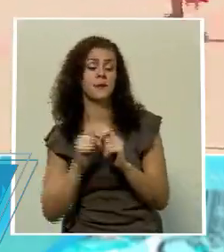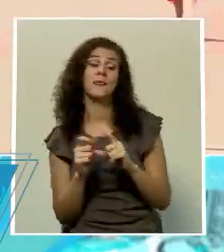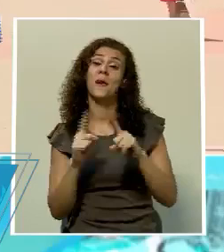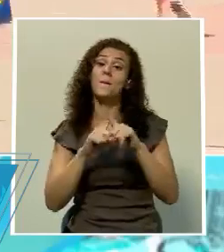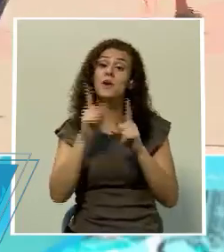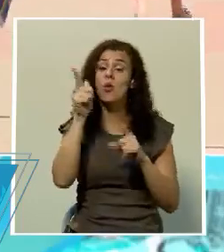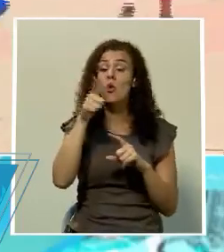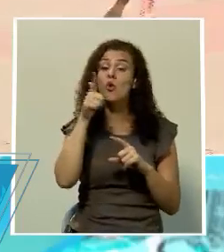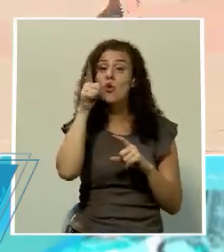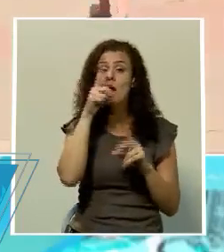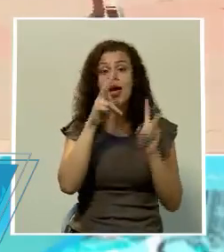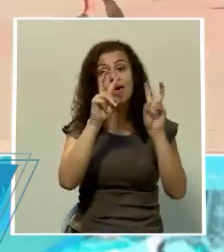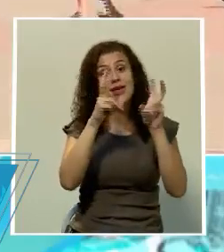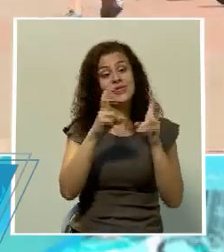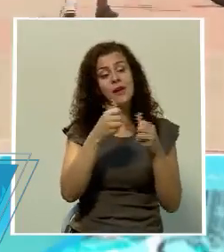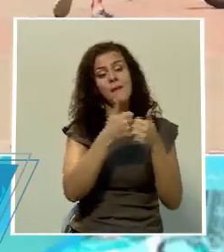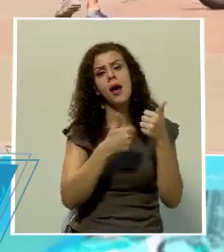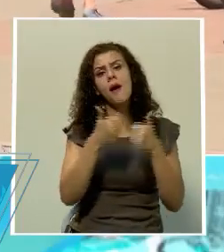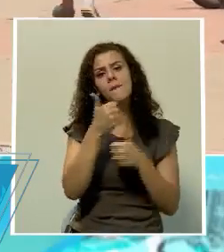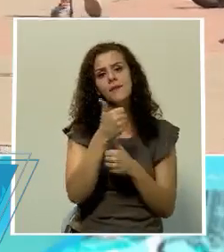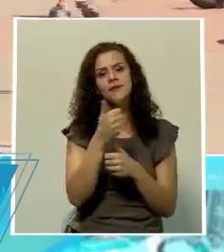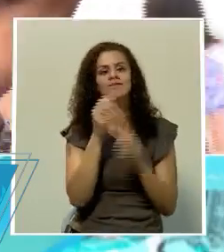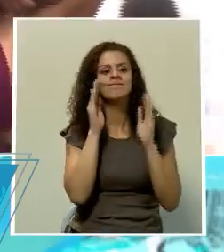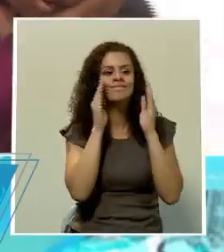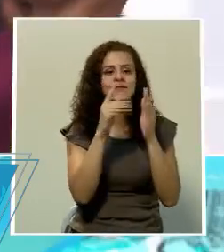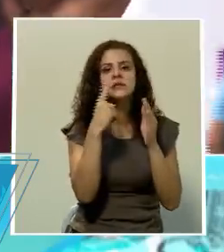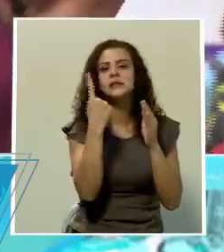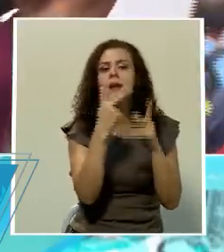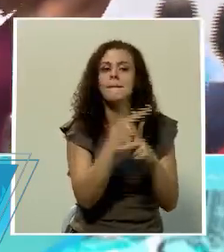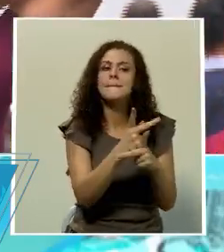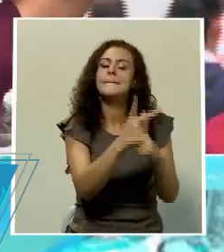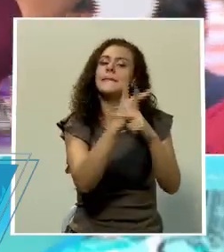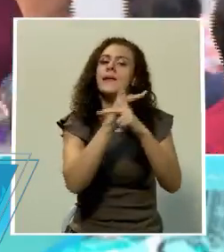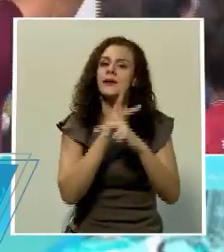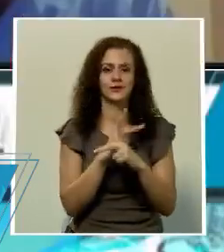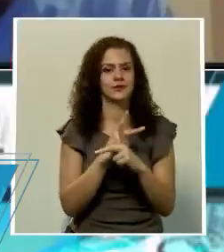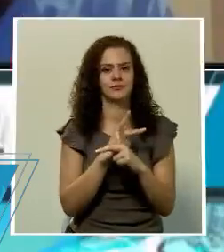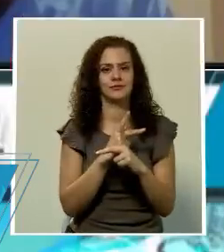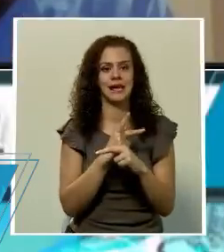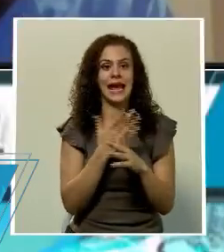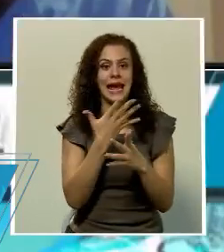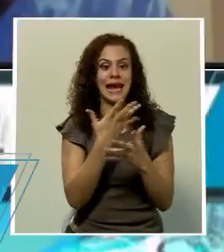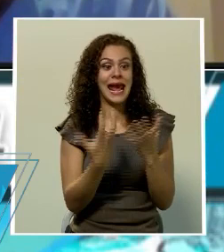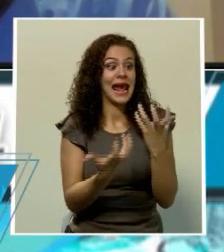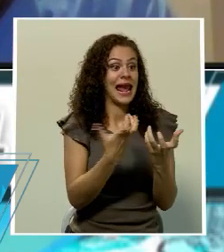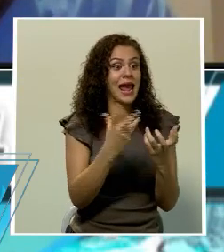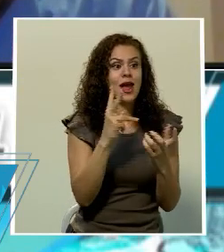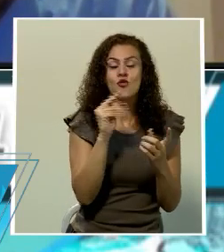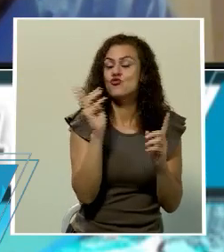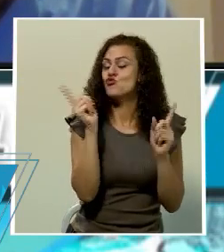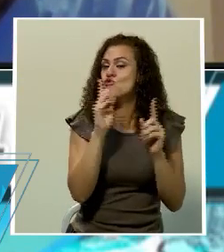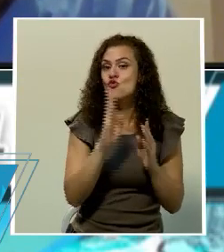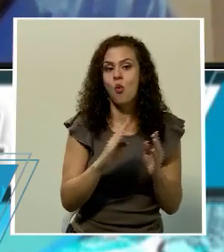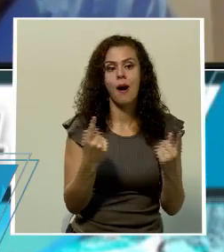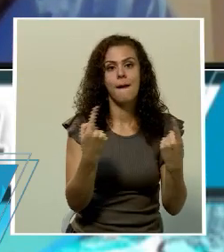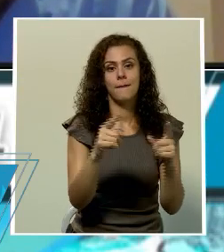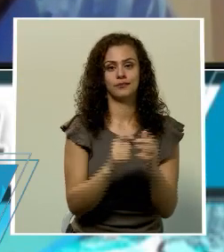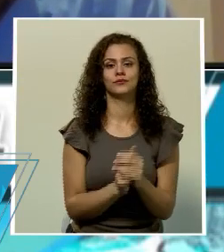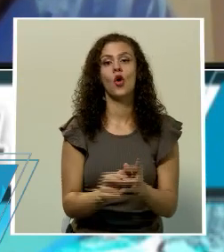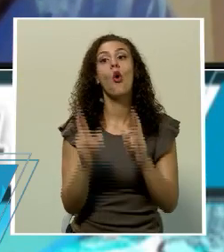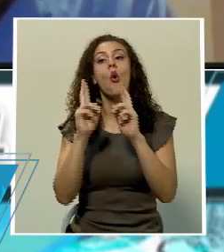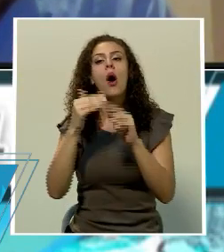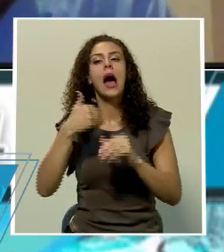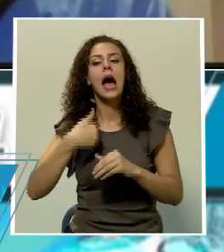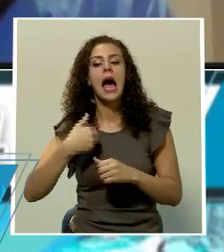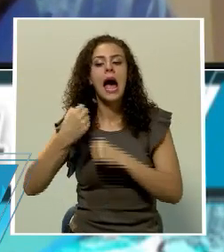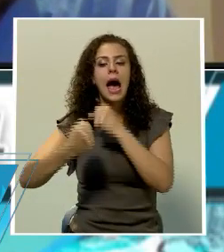Pero obviamente el tema principal es llegar siempre a la prevención, que el hecho no se dé. Ojalá que tengamos